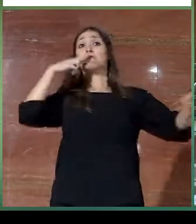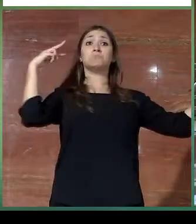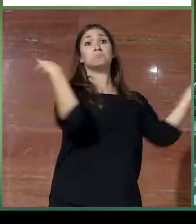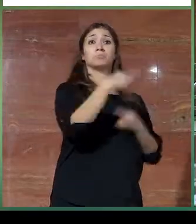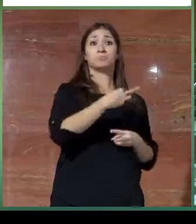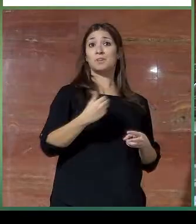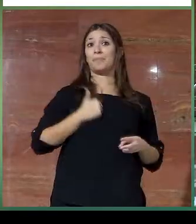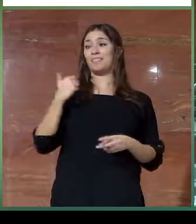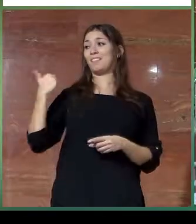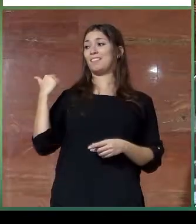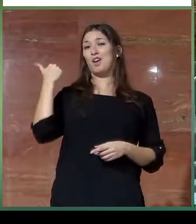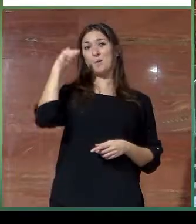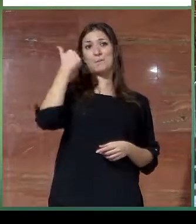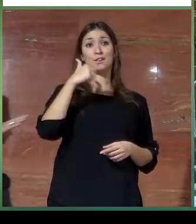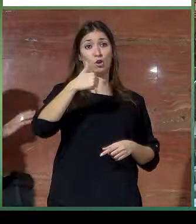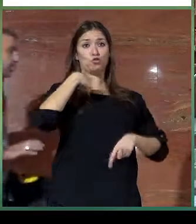A ver.